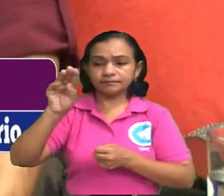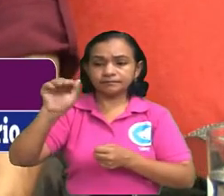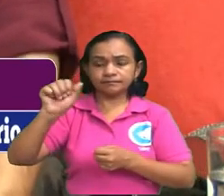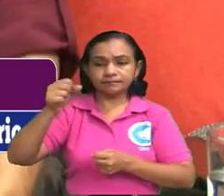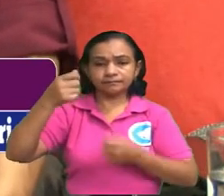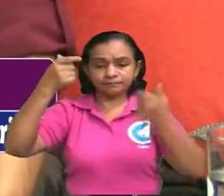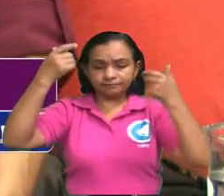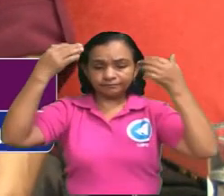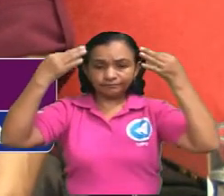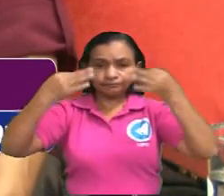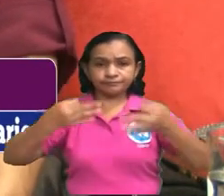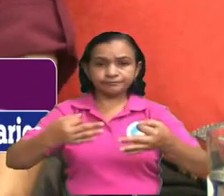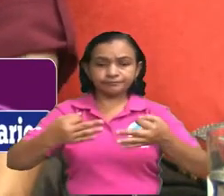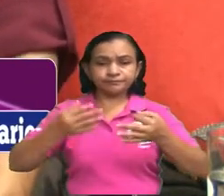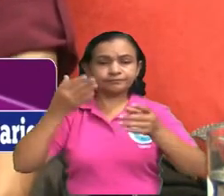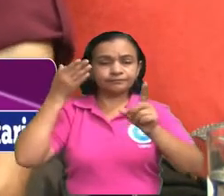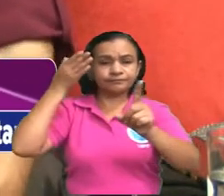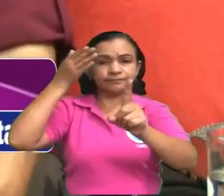leal,